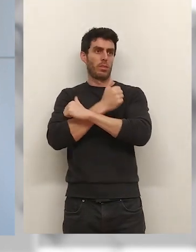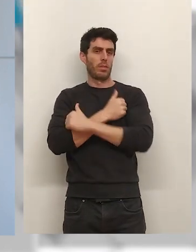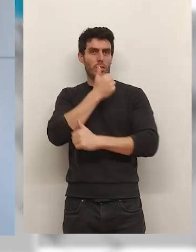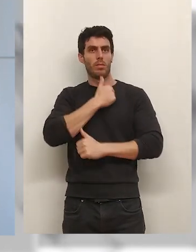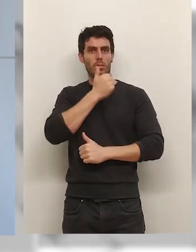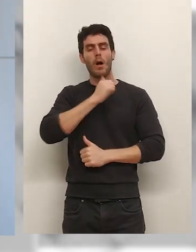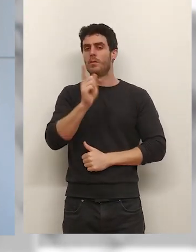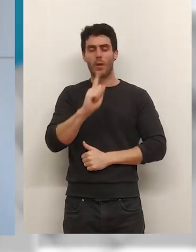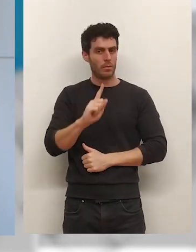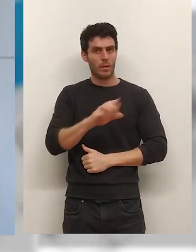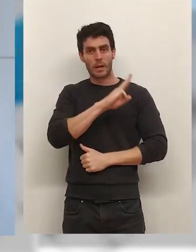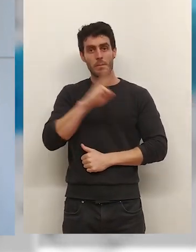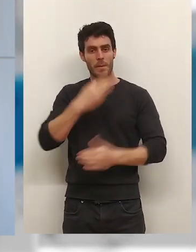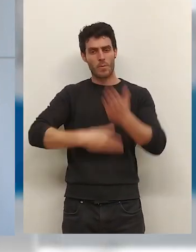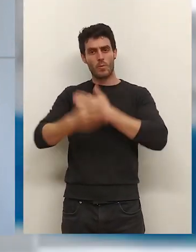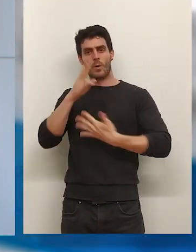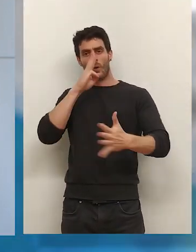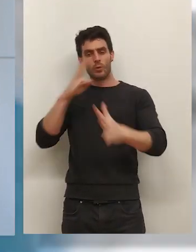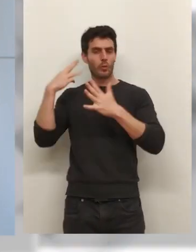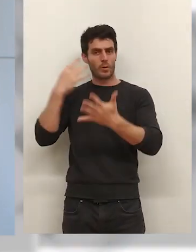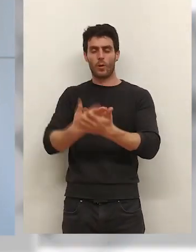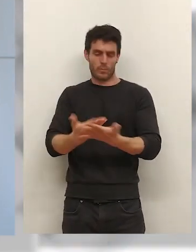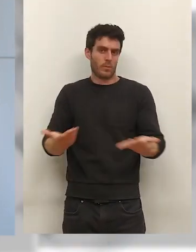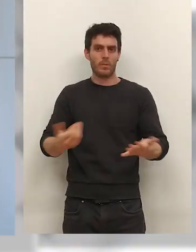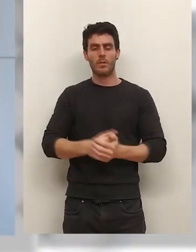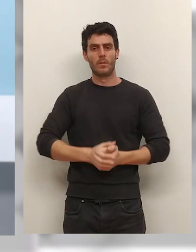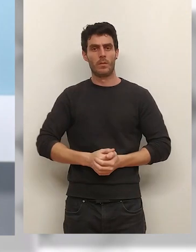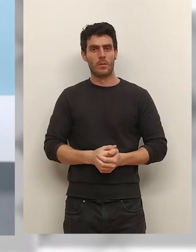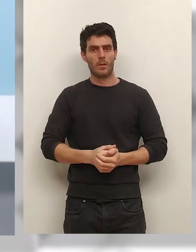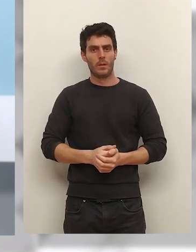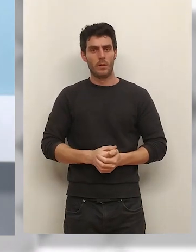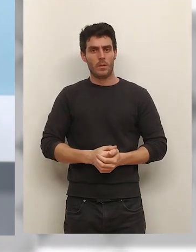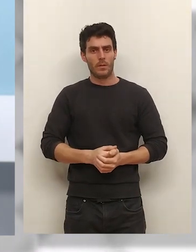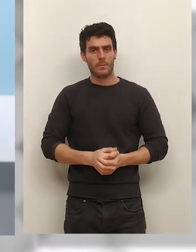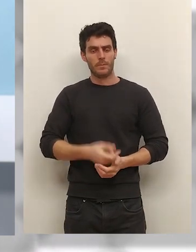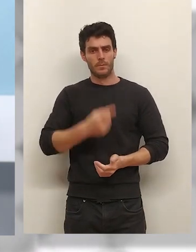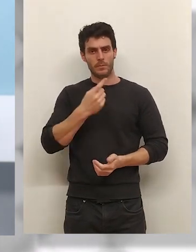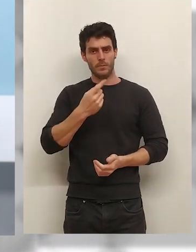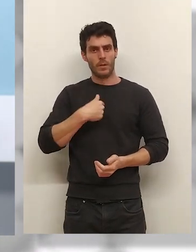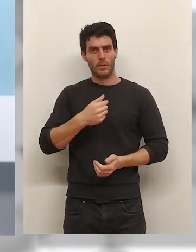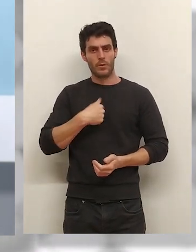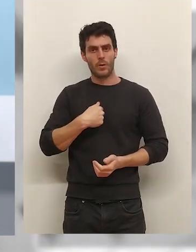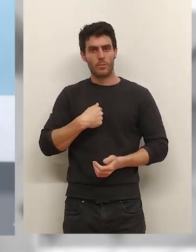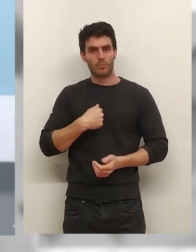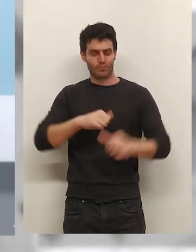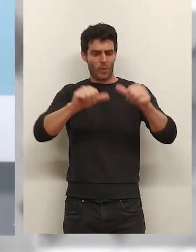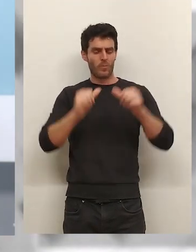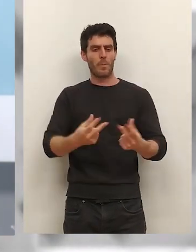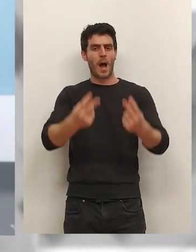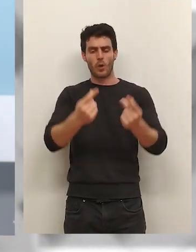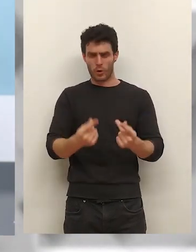lo que hay que hacer, que es lo que el Partido Popular le pasó en los 8 años de gobierno 2011-2019. Mi forma de gobernar será a la